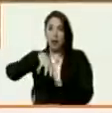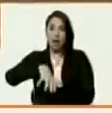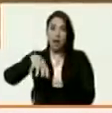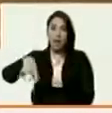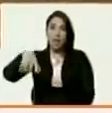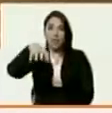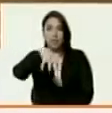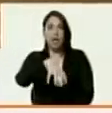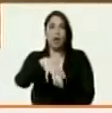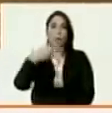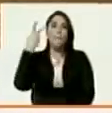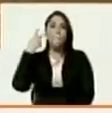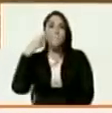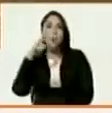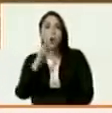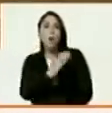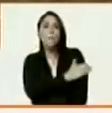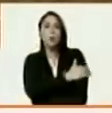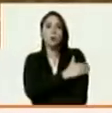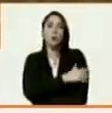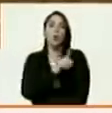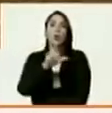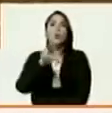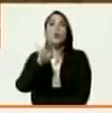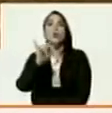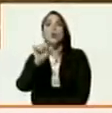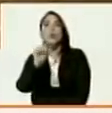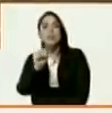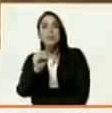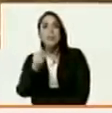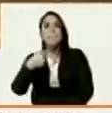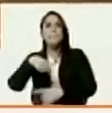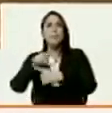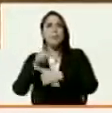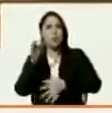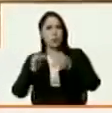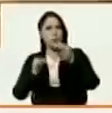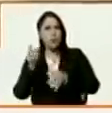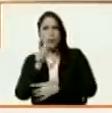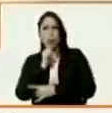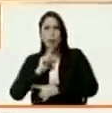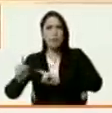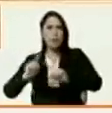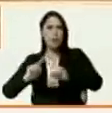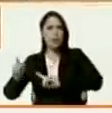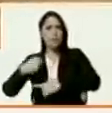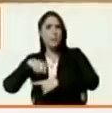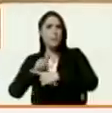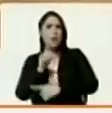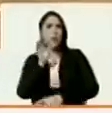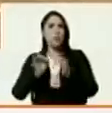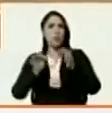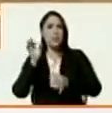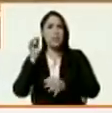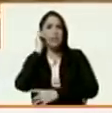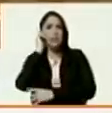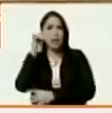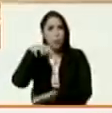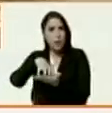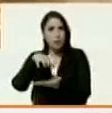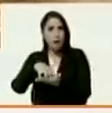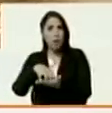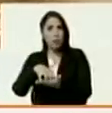por la oposición. Luis Parra es un dirigente de Primera Justicia, no es un dirigente de Primera Justicia en Yaracuy,